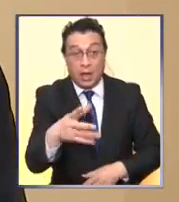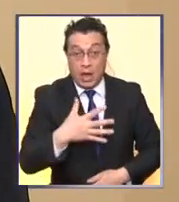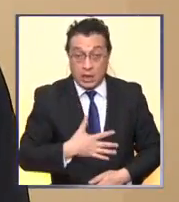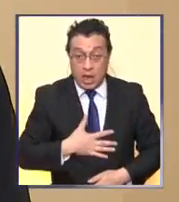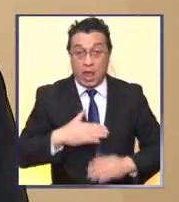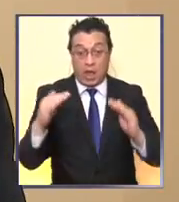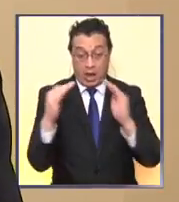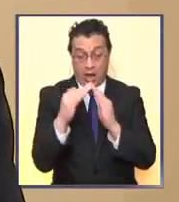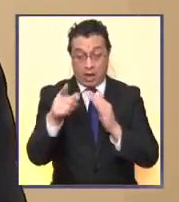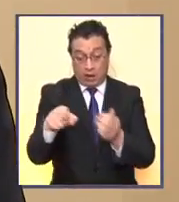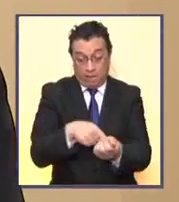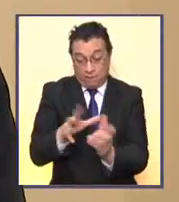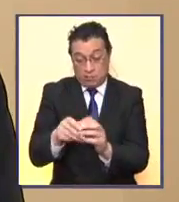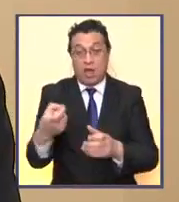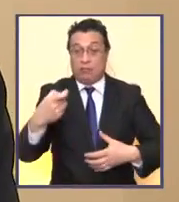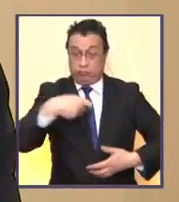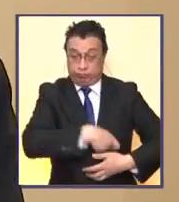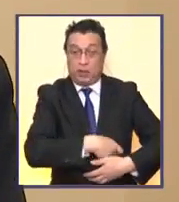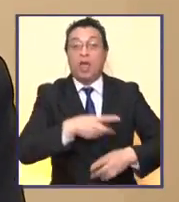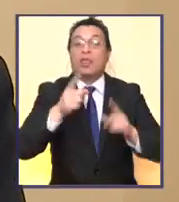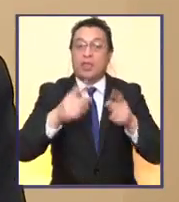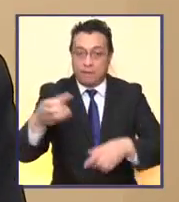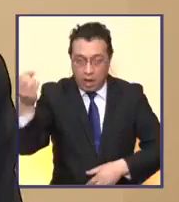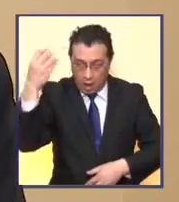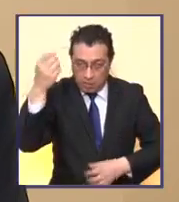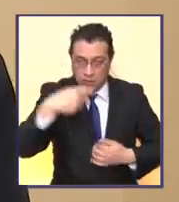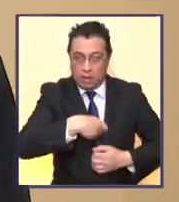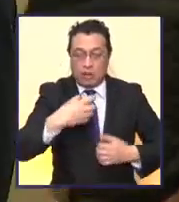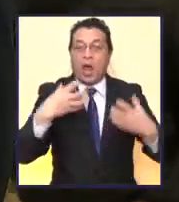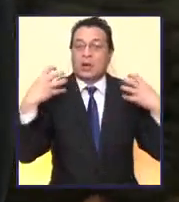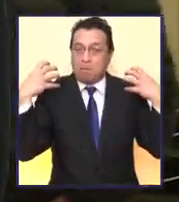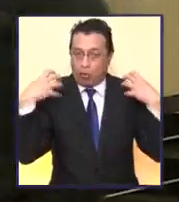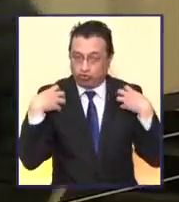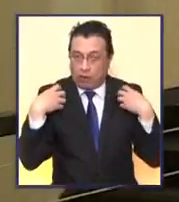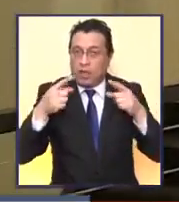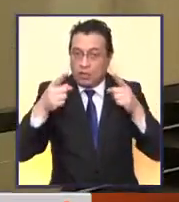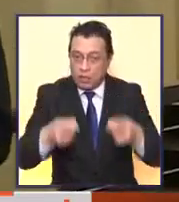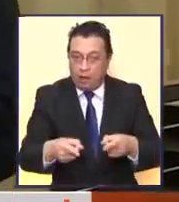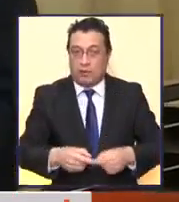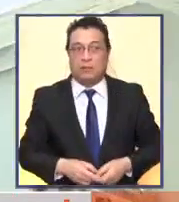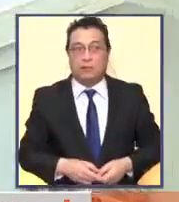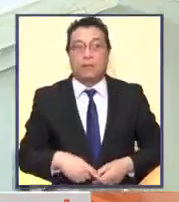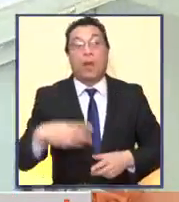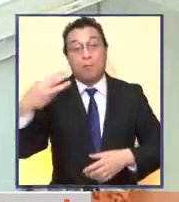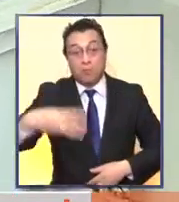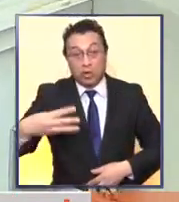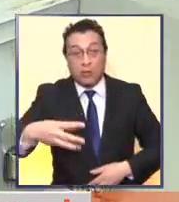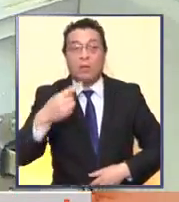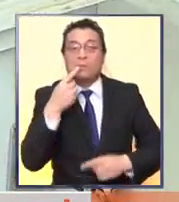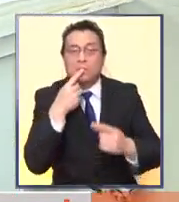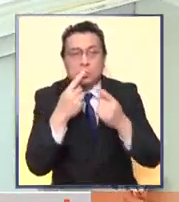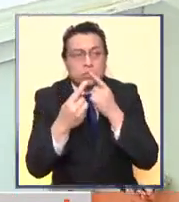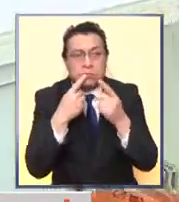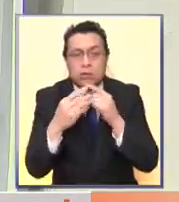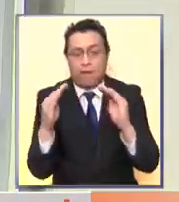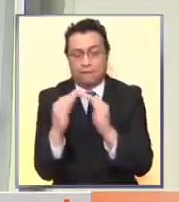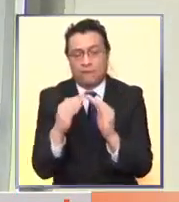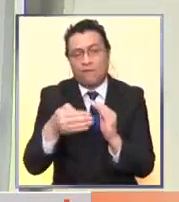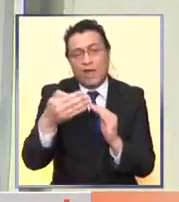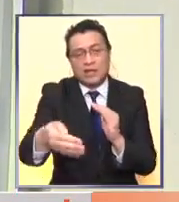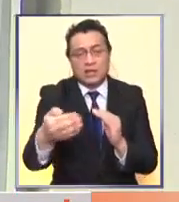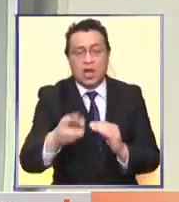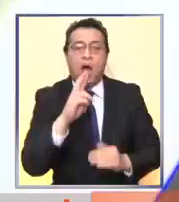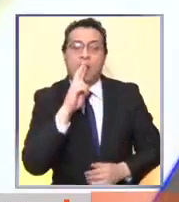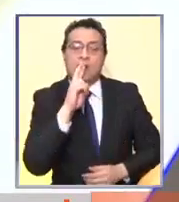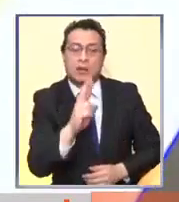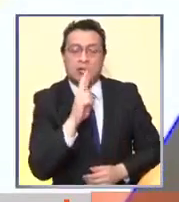su casa, que sepan usarlo y sepan usarlo de forma responsable. La municipalidad hizo una encuesta, los vecinos respondieron.